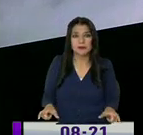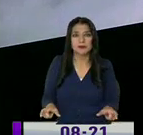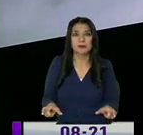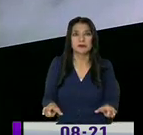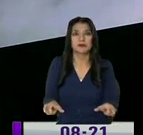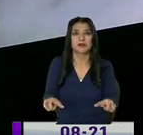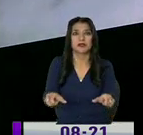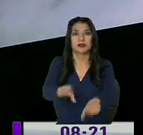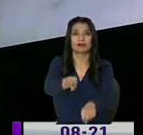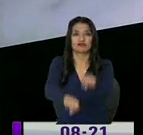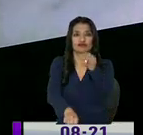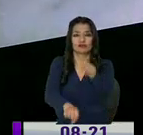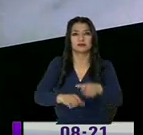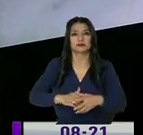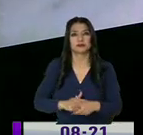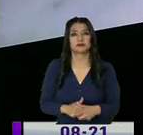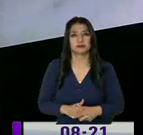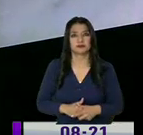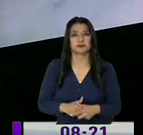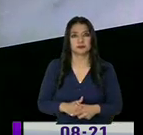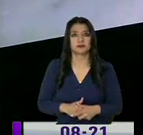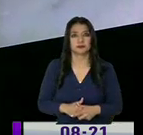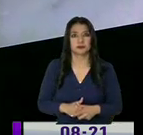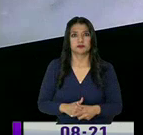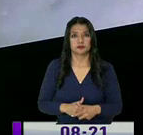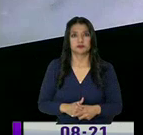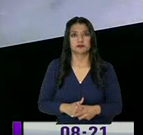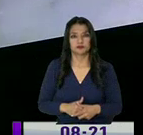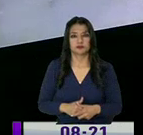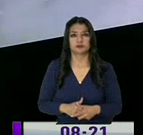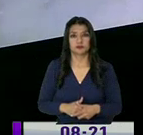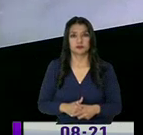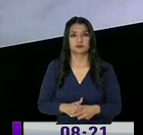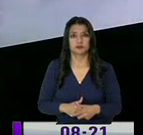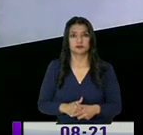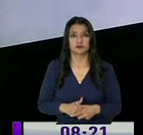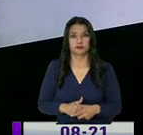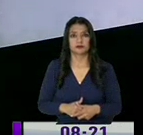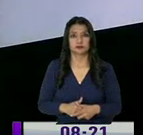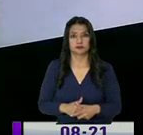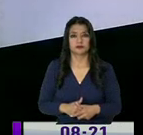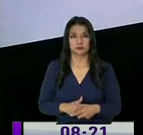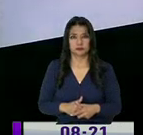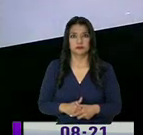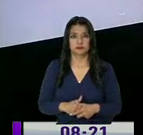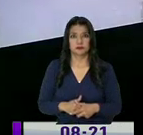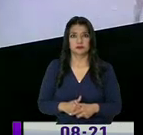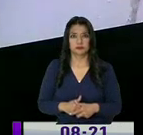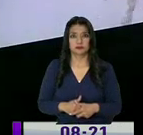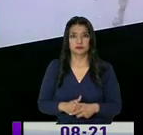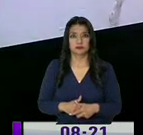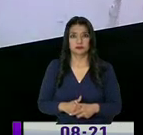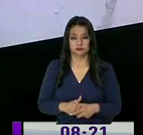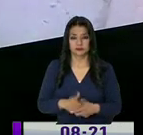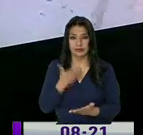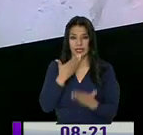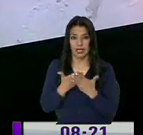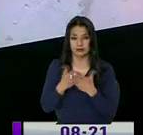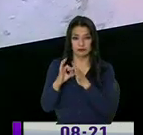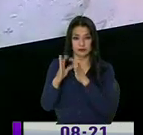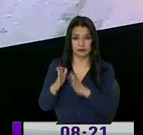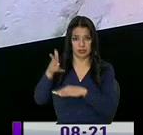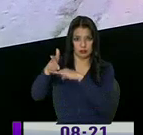poco la destrucción, porque vean, vecinos, la verdad es que para hacer esto, lo que, gracias Tito, lo que están